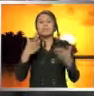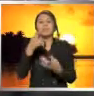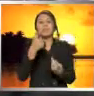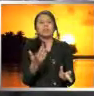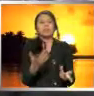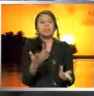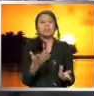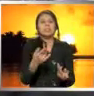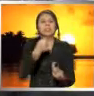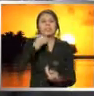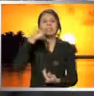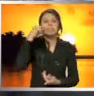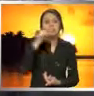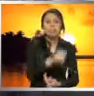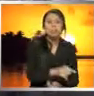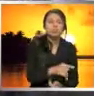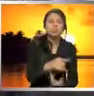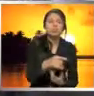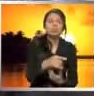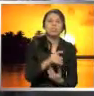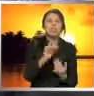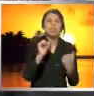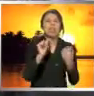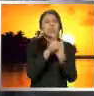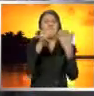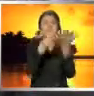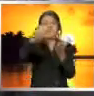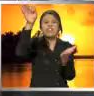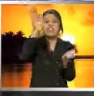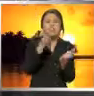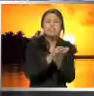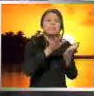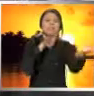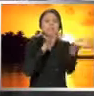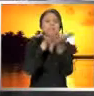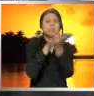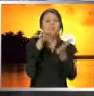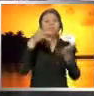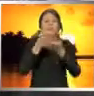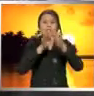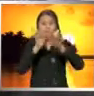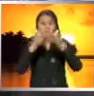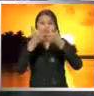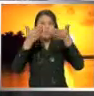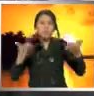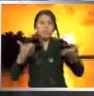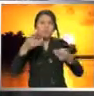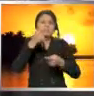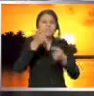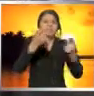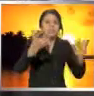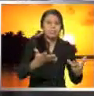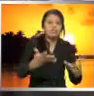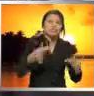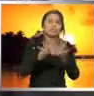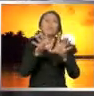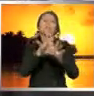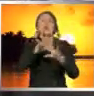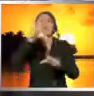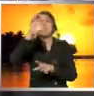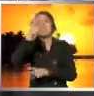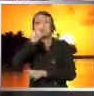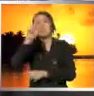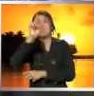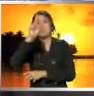es la denuncia, y diría yo la denuncia valiente. La aportación en este trabajo sería la que haces de la corrupción en